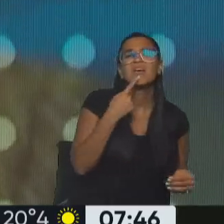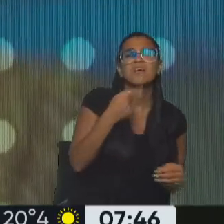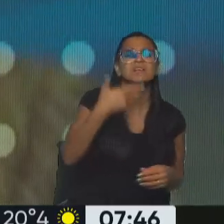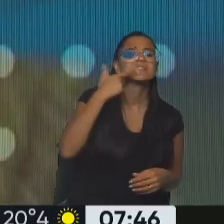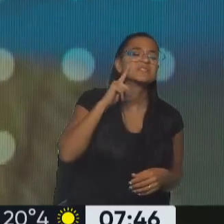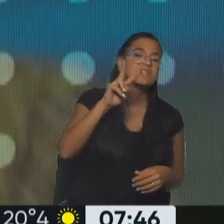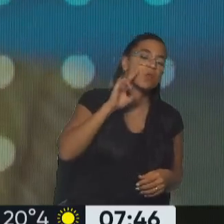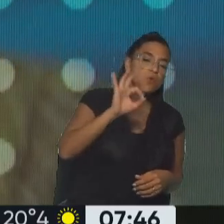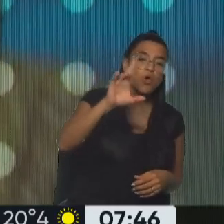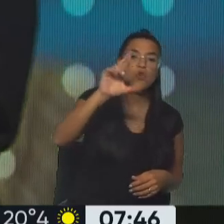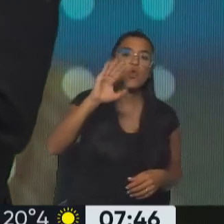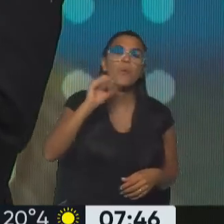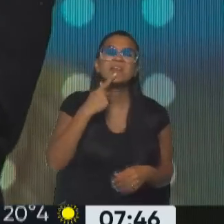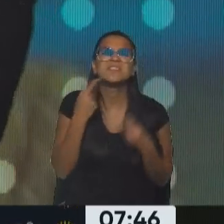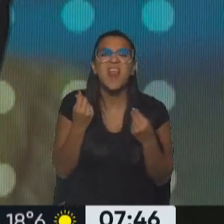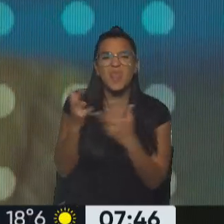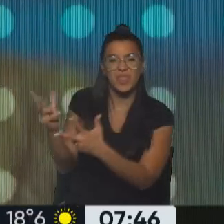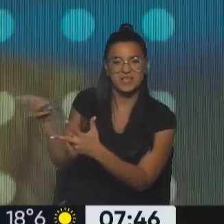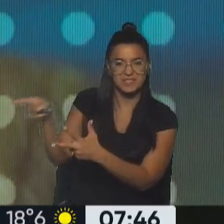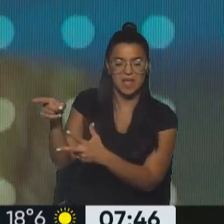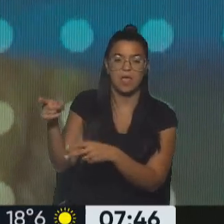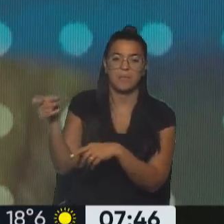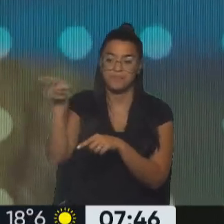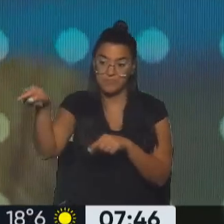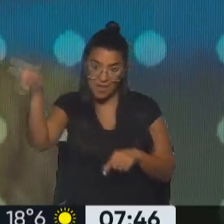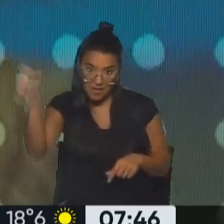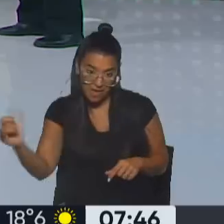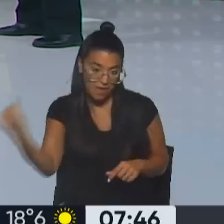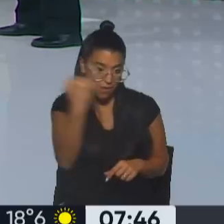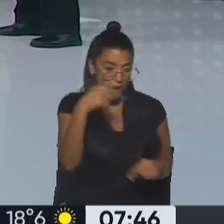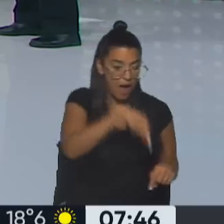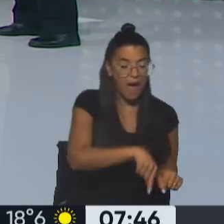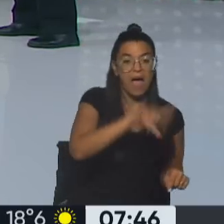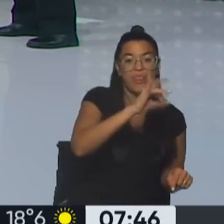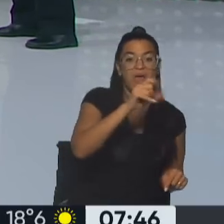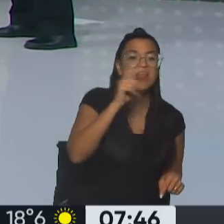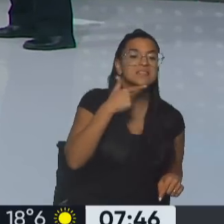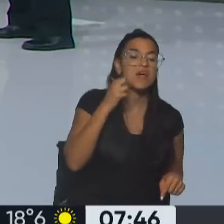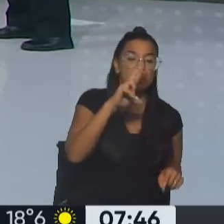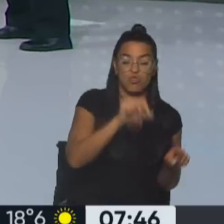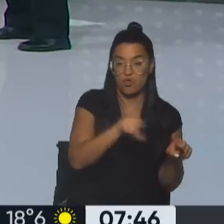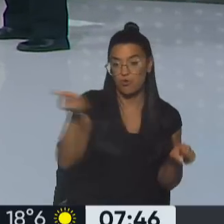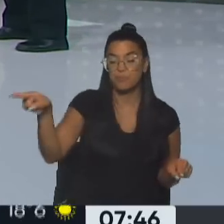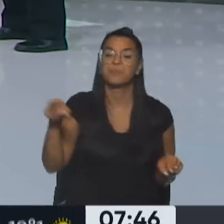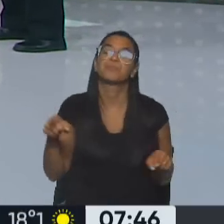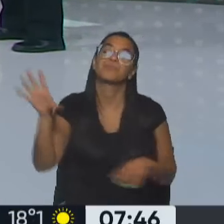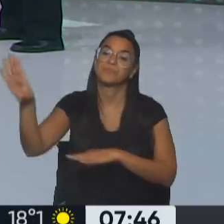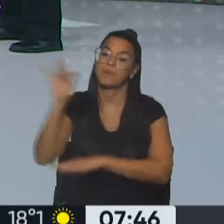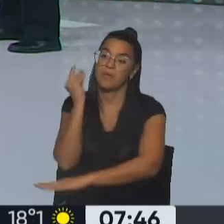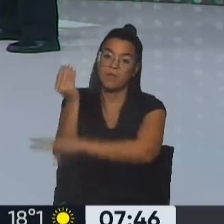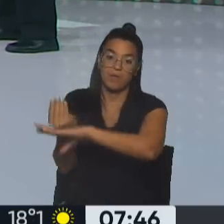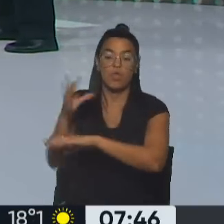Silvio Robles a Marcelo D'Alessandro? Le cuenta, después de la designación de Martín Doñate para el periodo